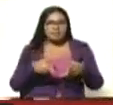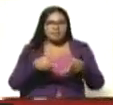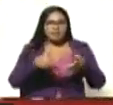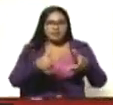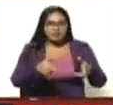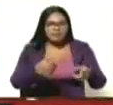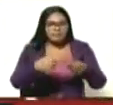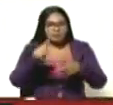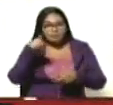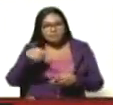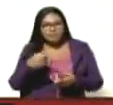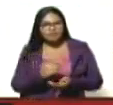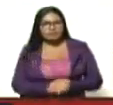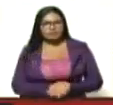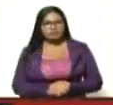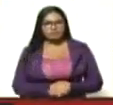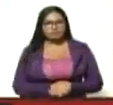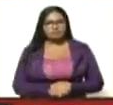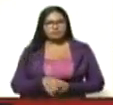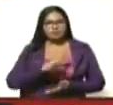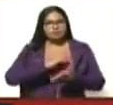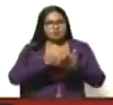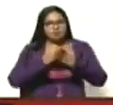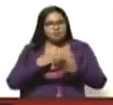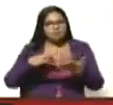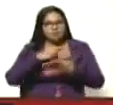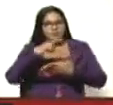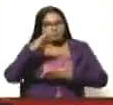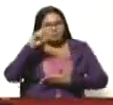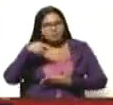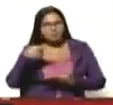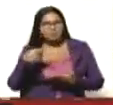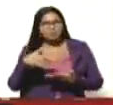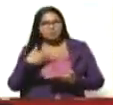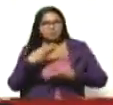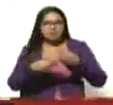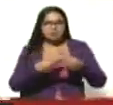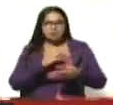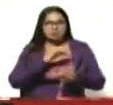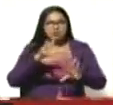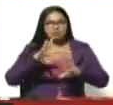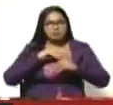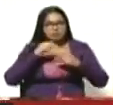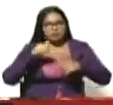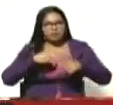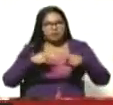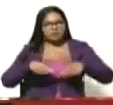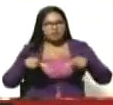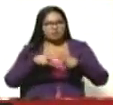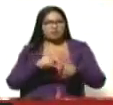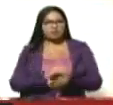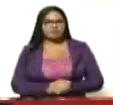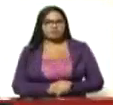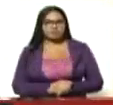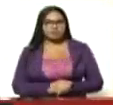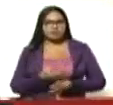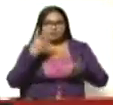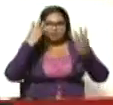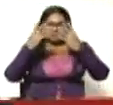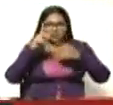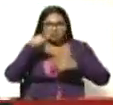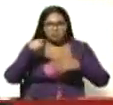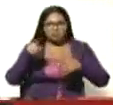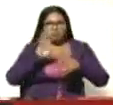pero también para la ayuda espiritual. Estamos recibiendo aquí en los espacios del festival y también